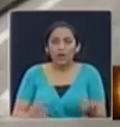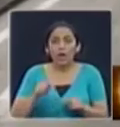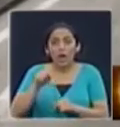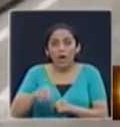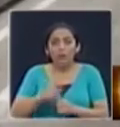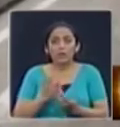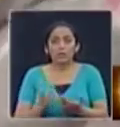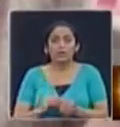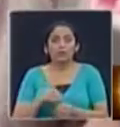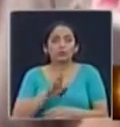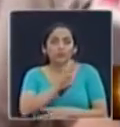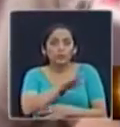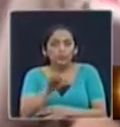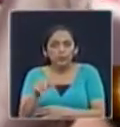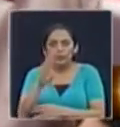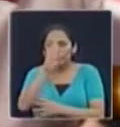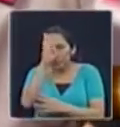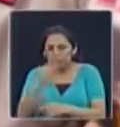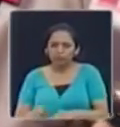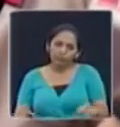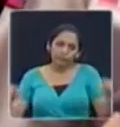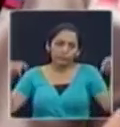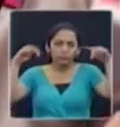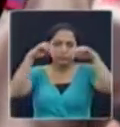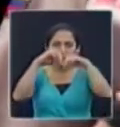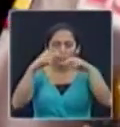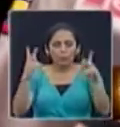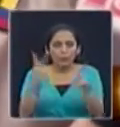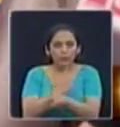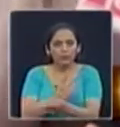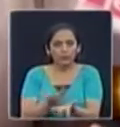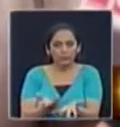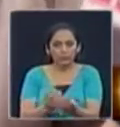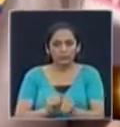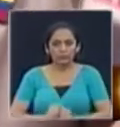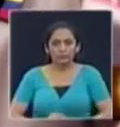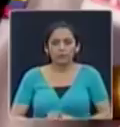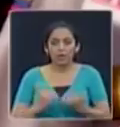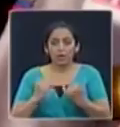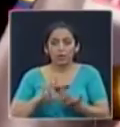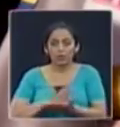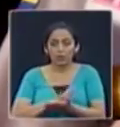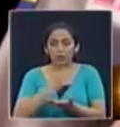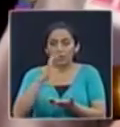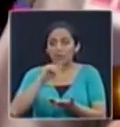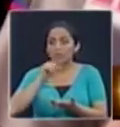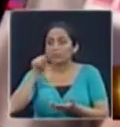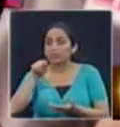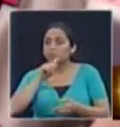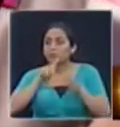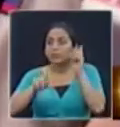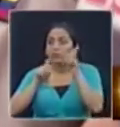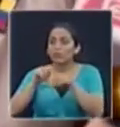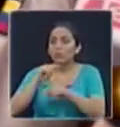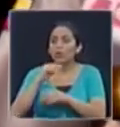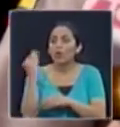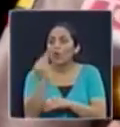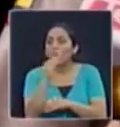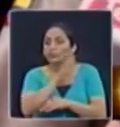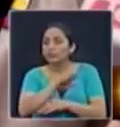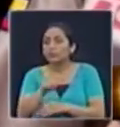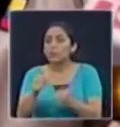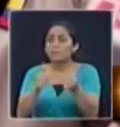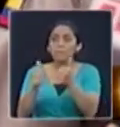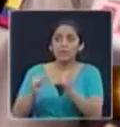utiliza a esa hora el paso peatonal. Se ha coordinado con la institución educativa, el Colegio Vera Vera, verificando si todos los niños se encuentran bien. No